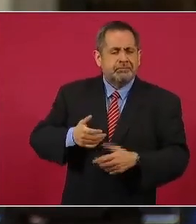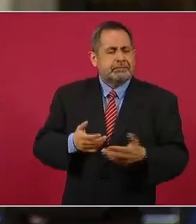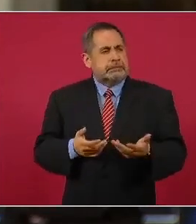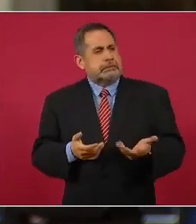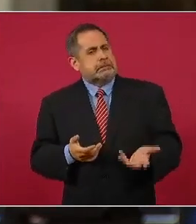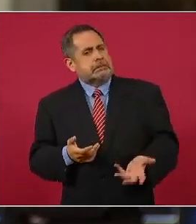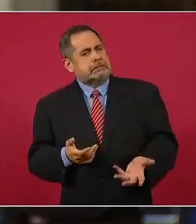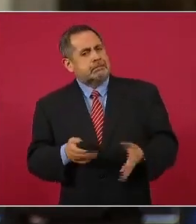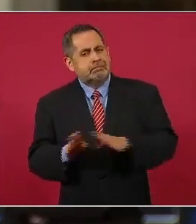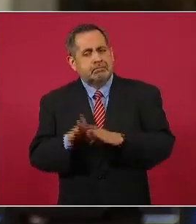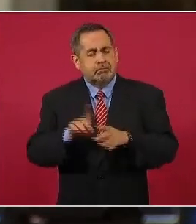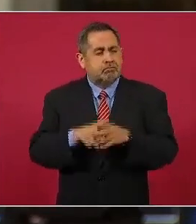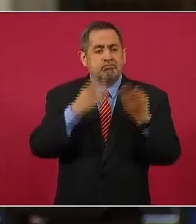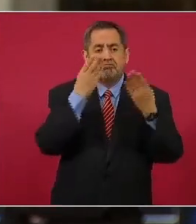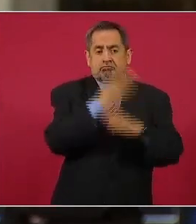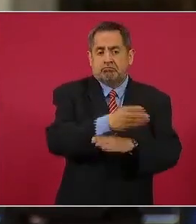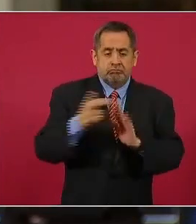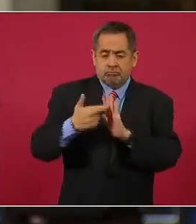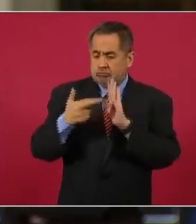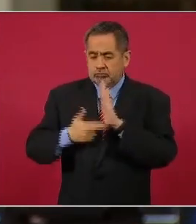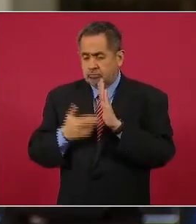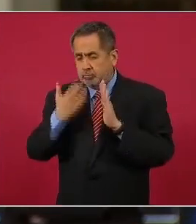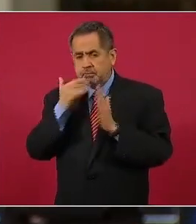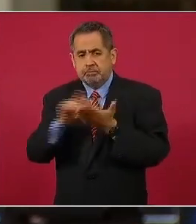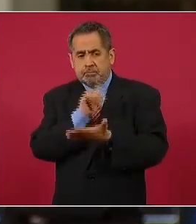que existe por parte de los bancos